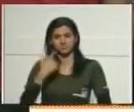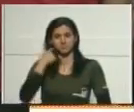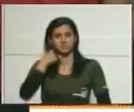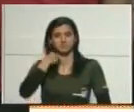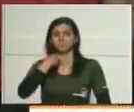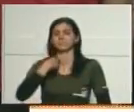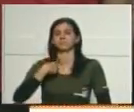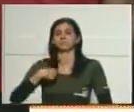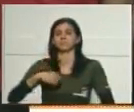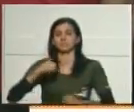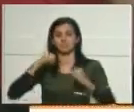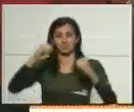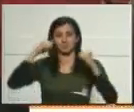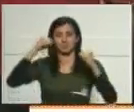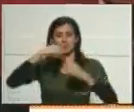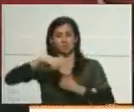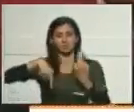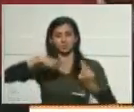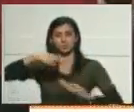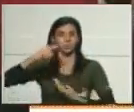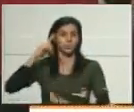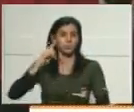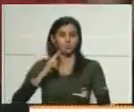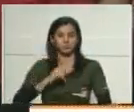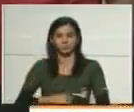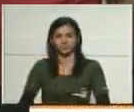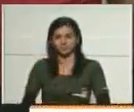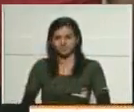¡Que viva la revolución bolivariana!